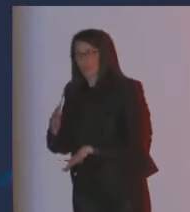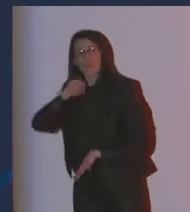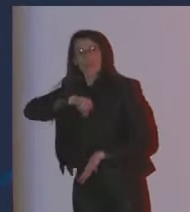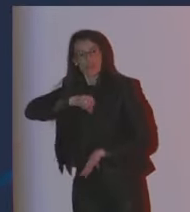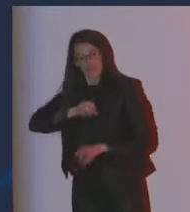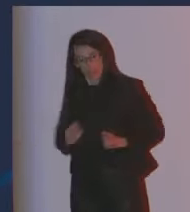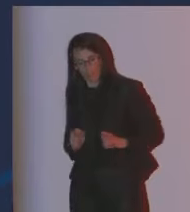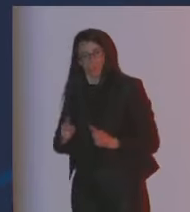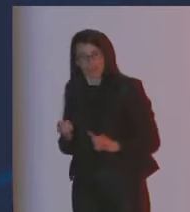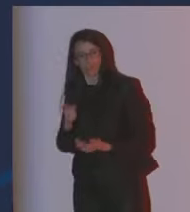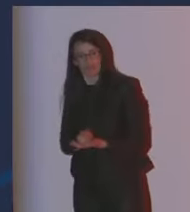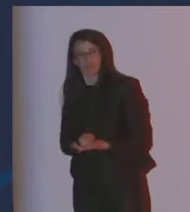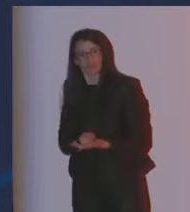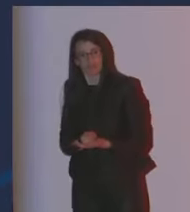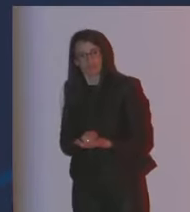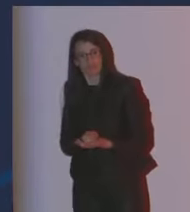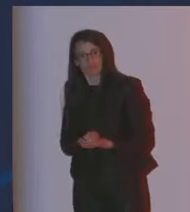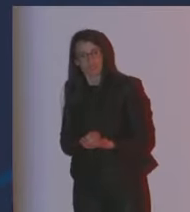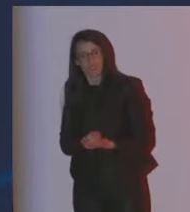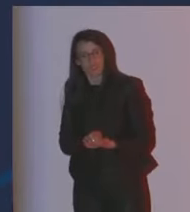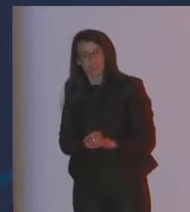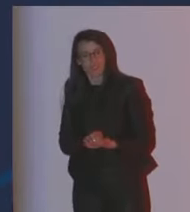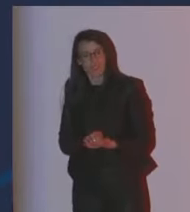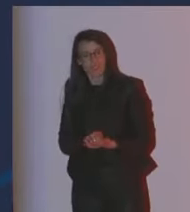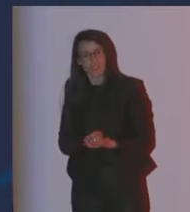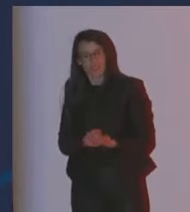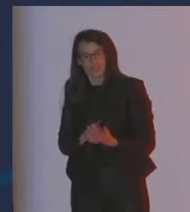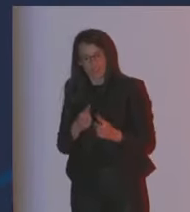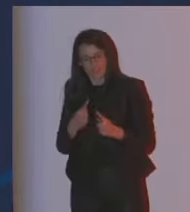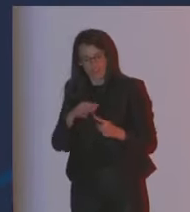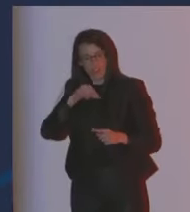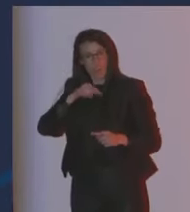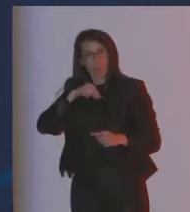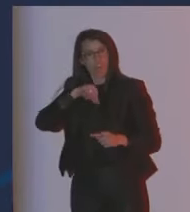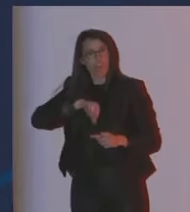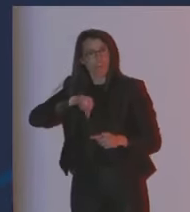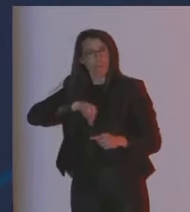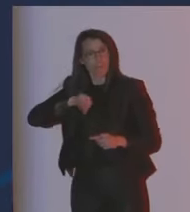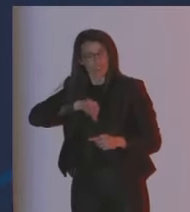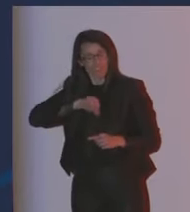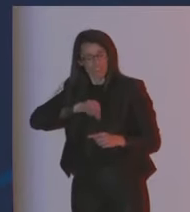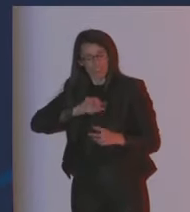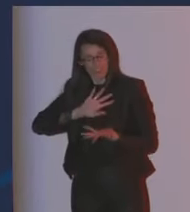dignidad. Hemos transformado conciencias.